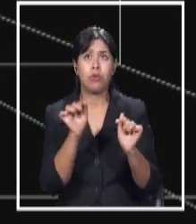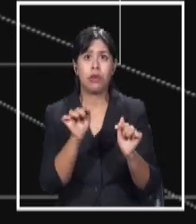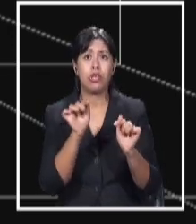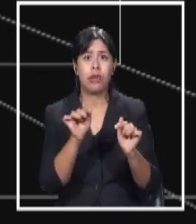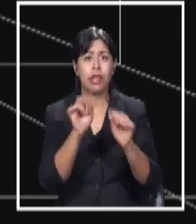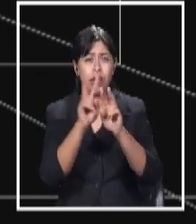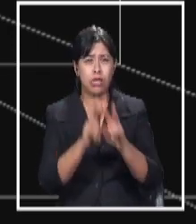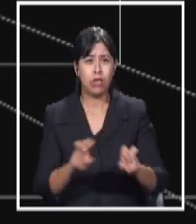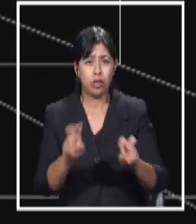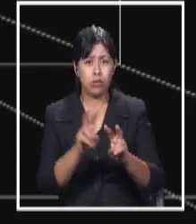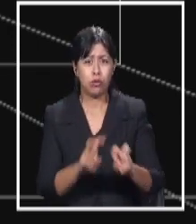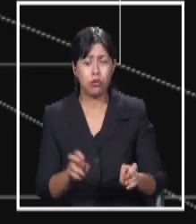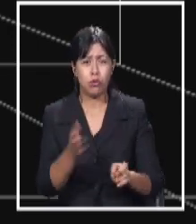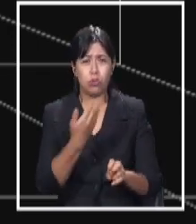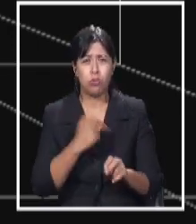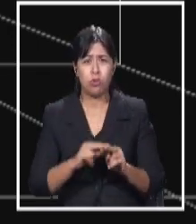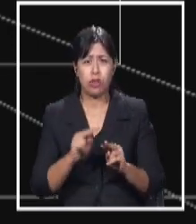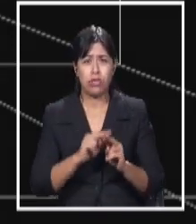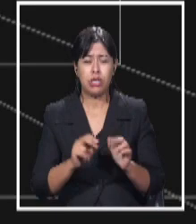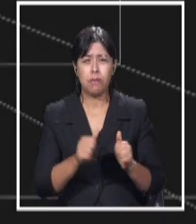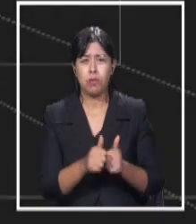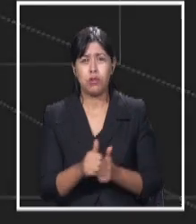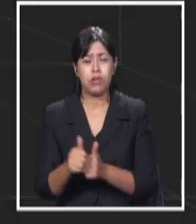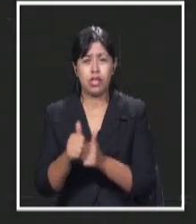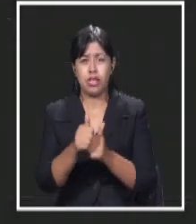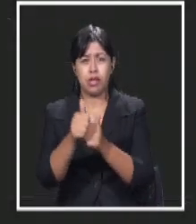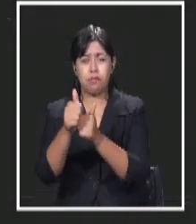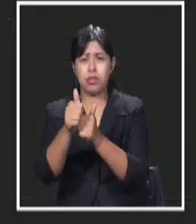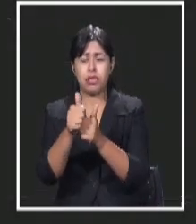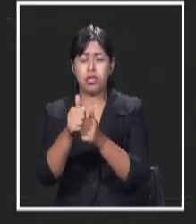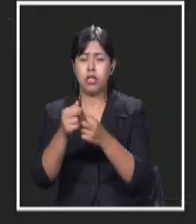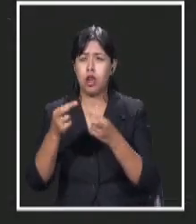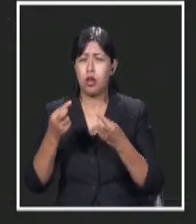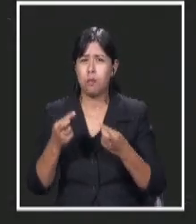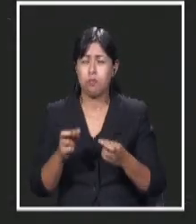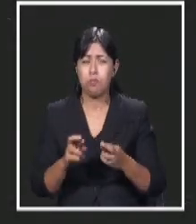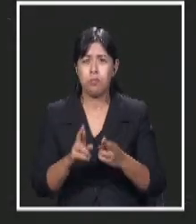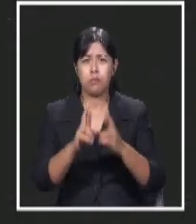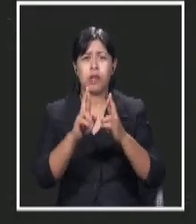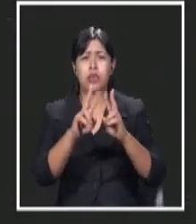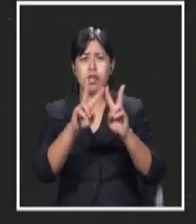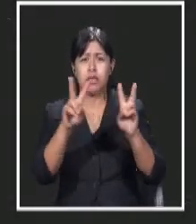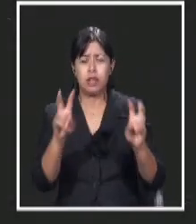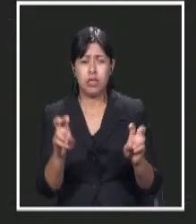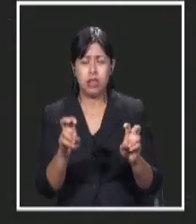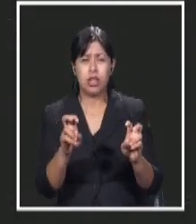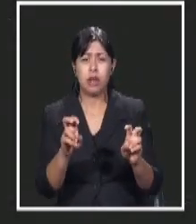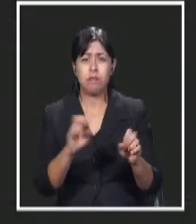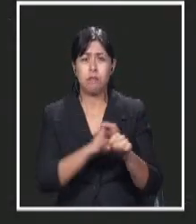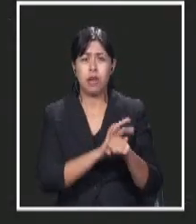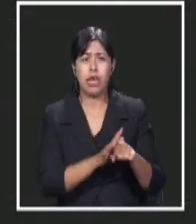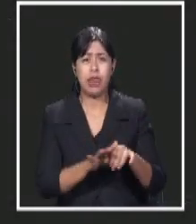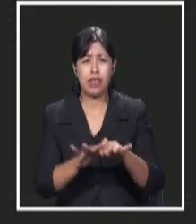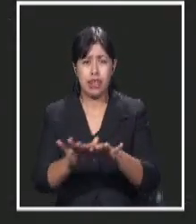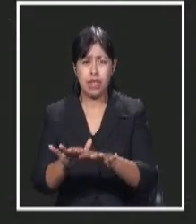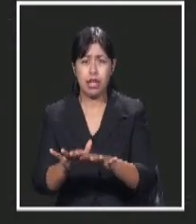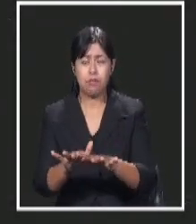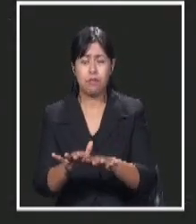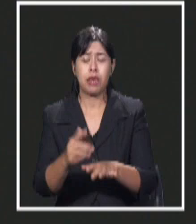estudio que nosotros hicimos, donde hicimos un seguimiento durante la peor parte de la pandemia, durante la cuarentena